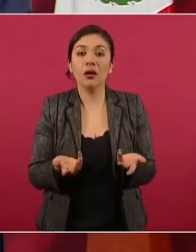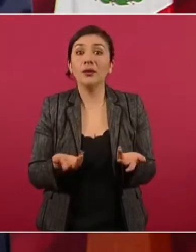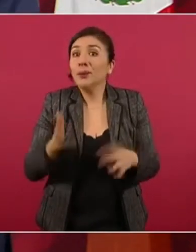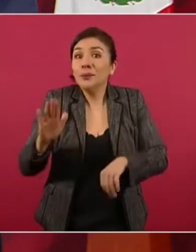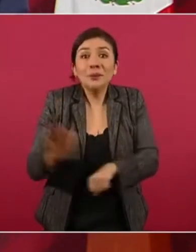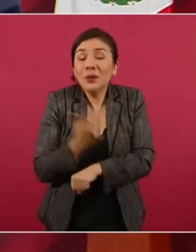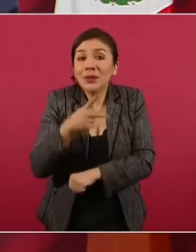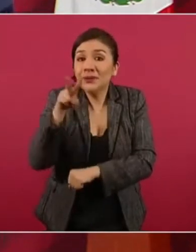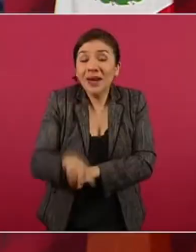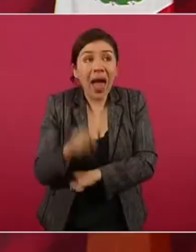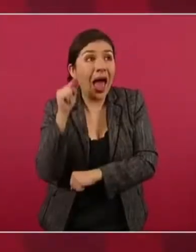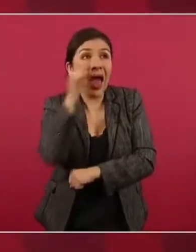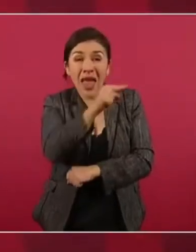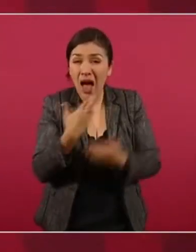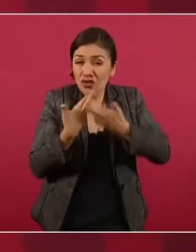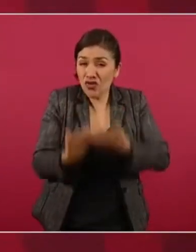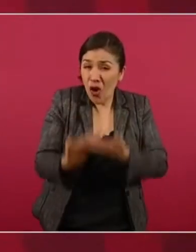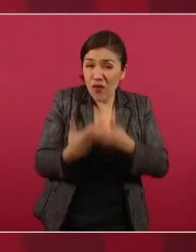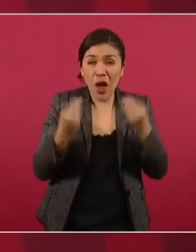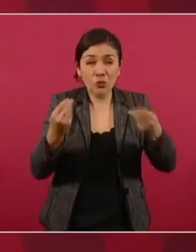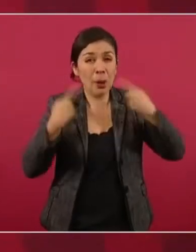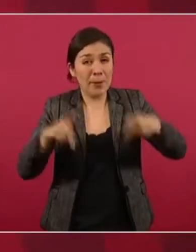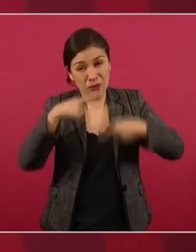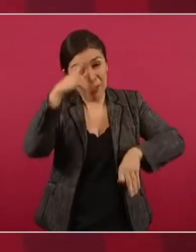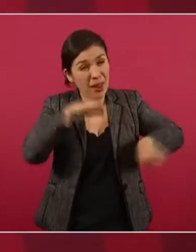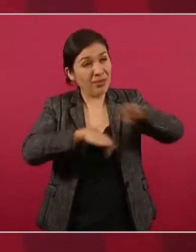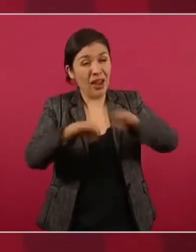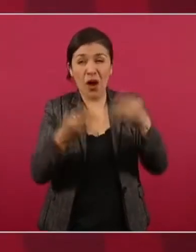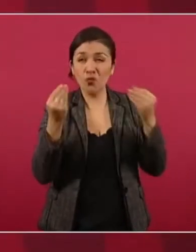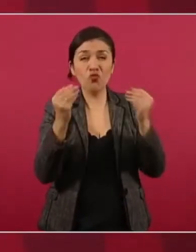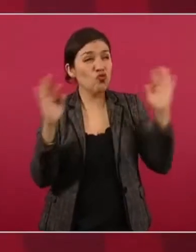porque no tienen fuerza de trabajo,